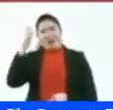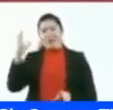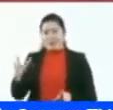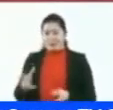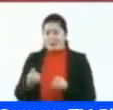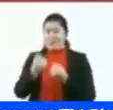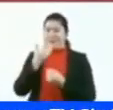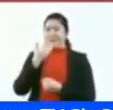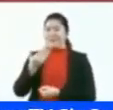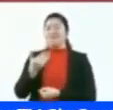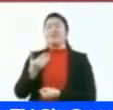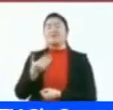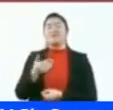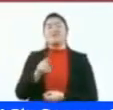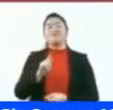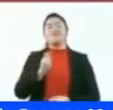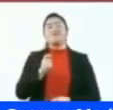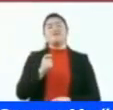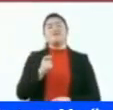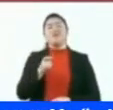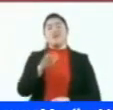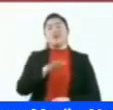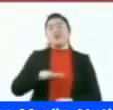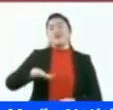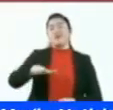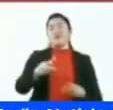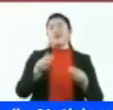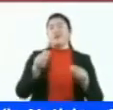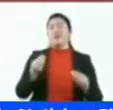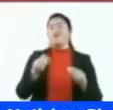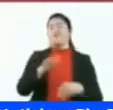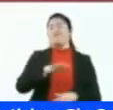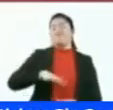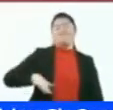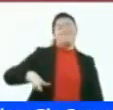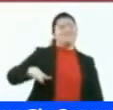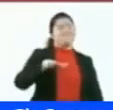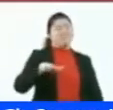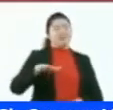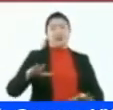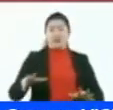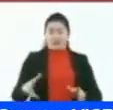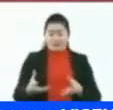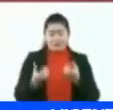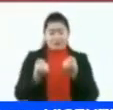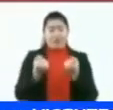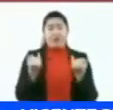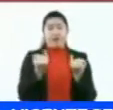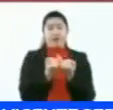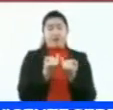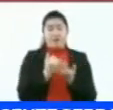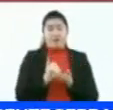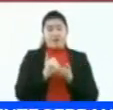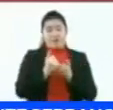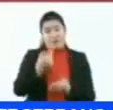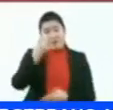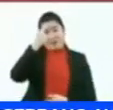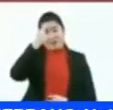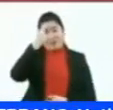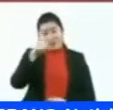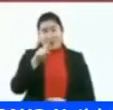hablando pues de miles de hectáreas que se recuperan en esta zona y que además ayudan para evitar